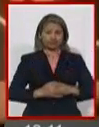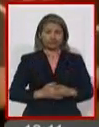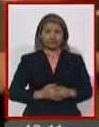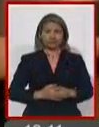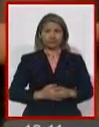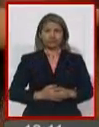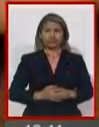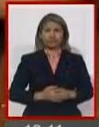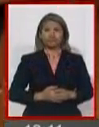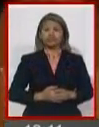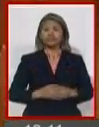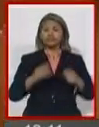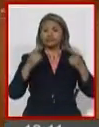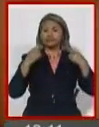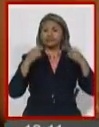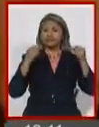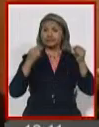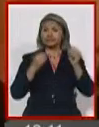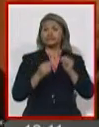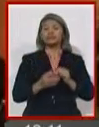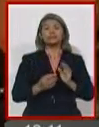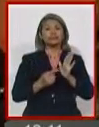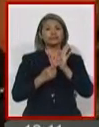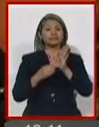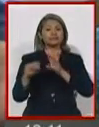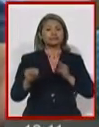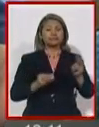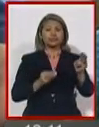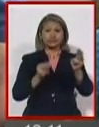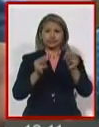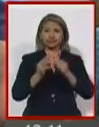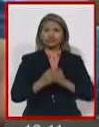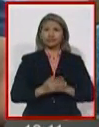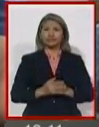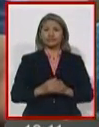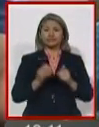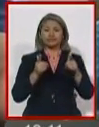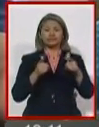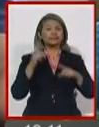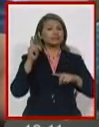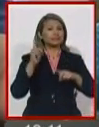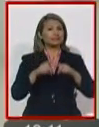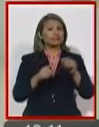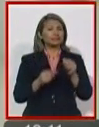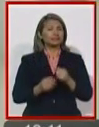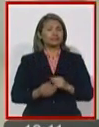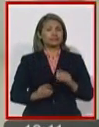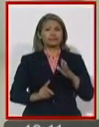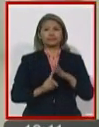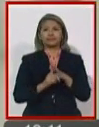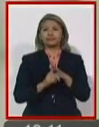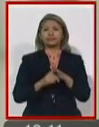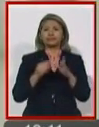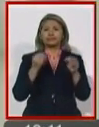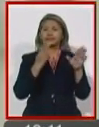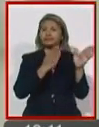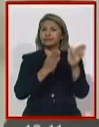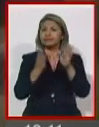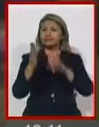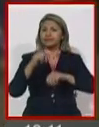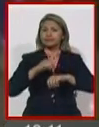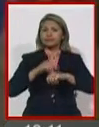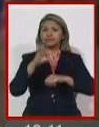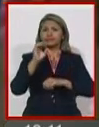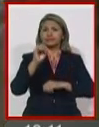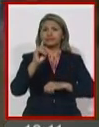investigativos en procura de demostrar de que esta modalidad de disparo no podría haberse producido. De acuerdo a los plazos procesales